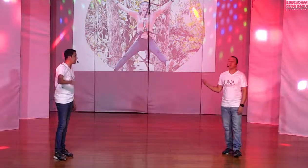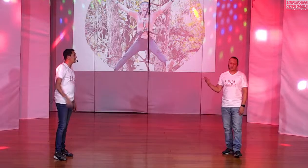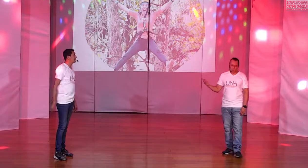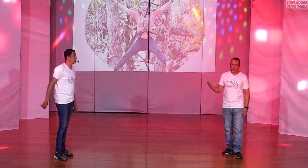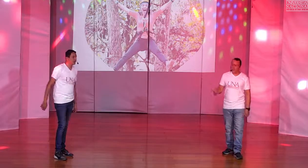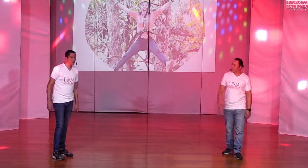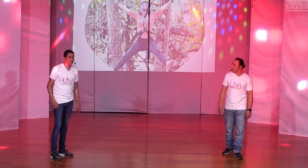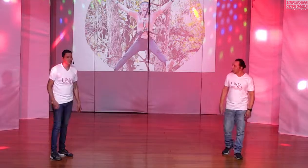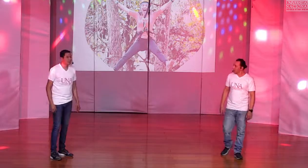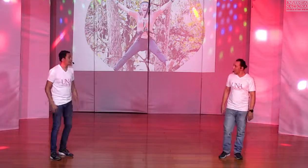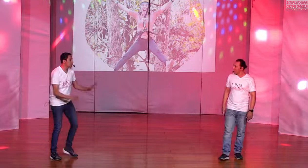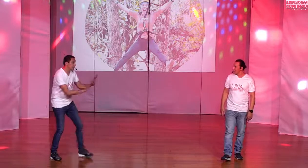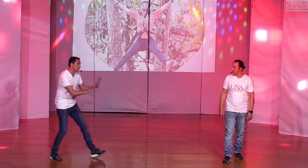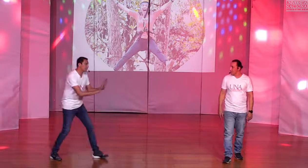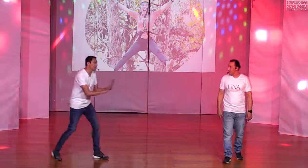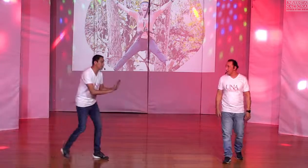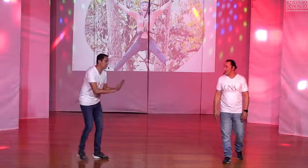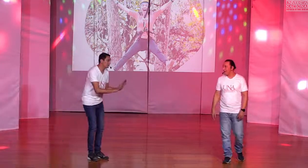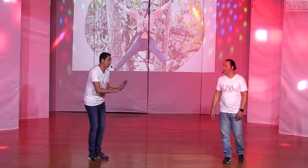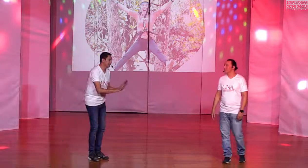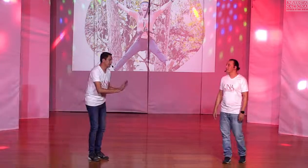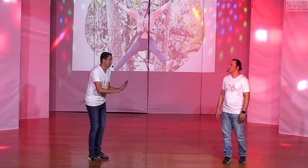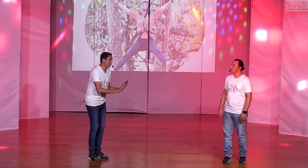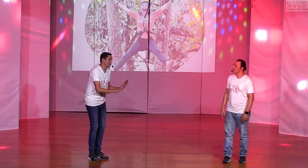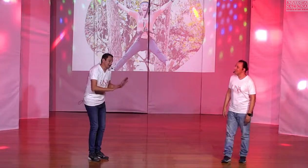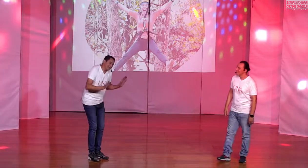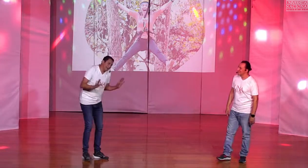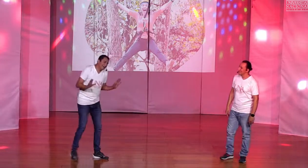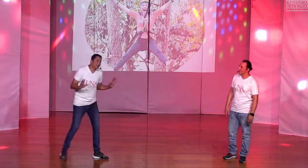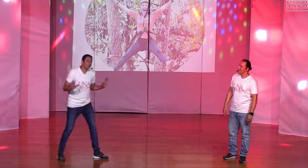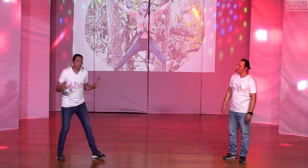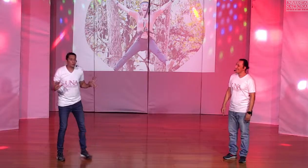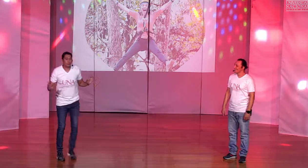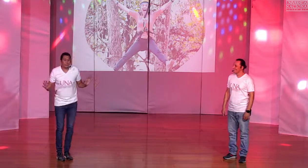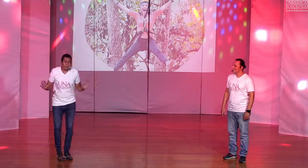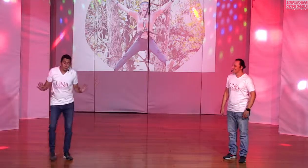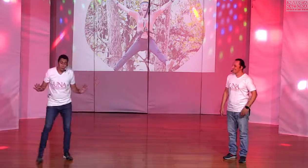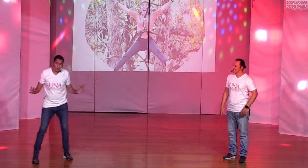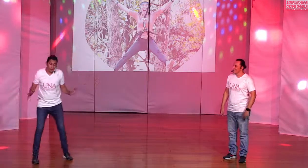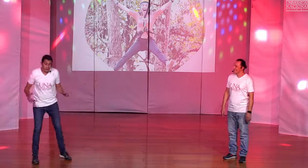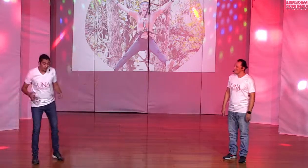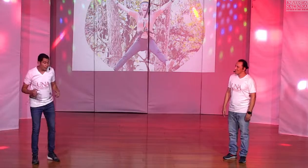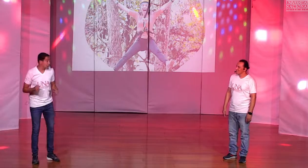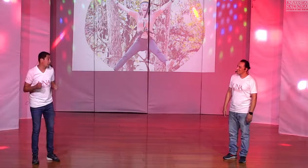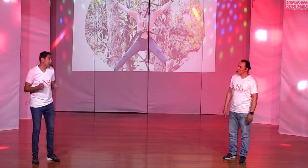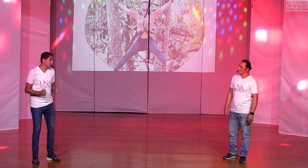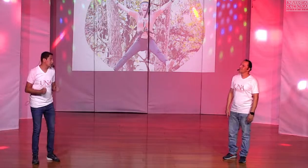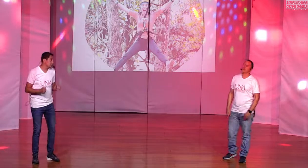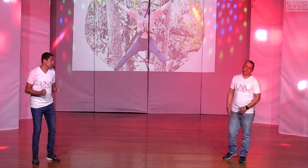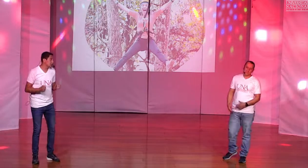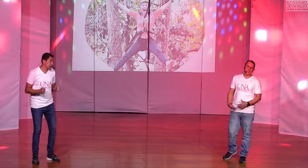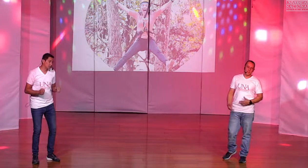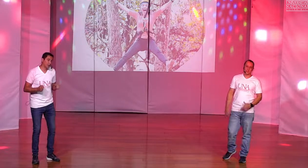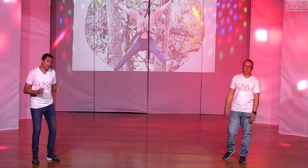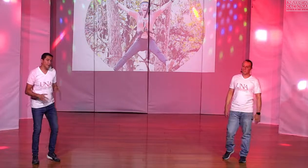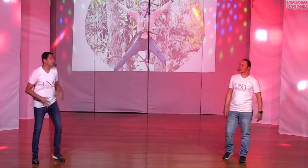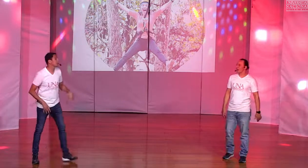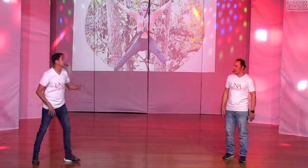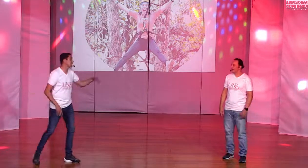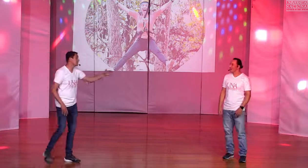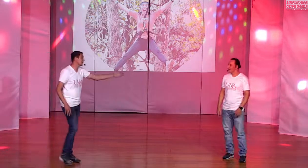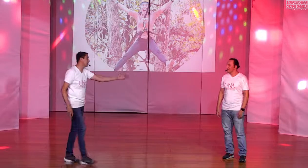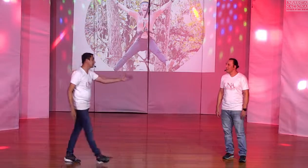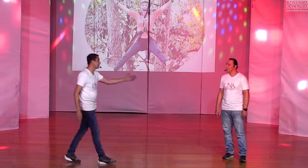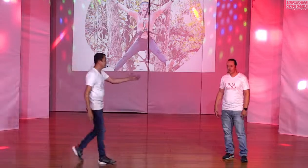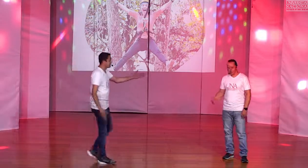defienda. Por supuesto. Pero ¿sabes un toquecito? A ver, ¿qué pasó? Sí, es que a veces nosotros nos agarramos mucho, ¿verdad? Que lo tengo derechos,